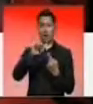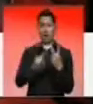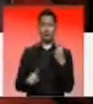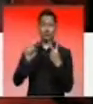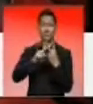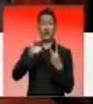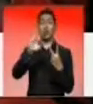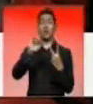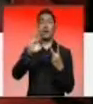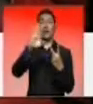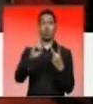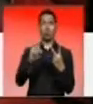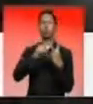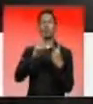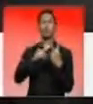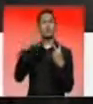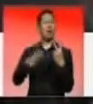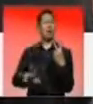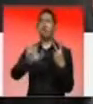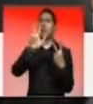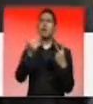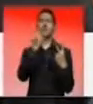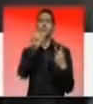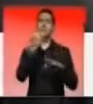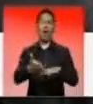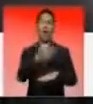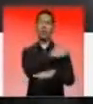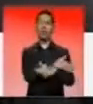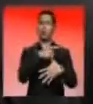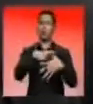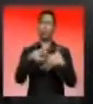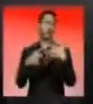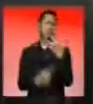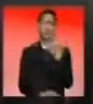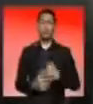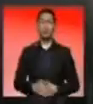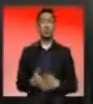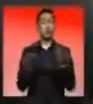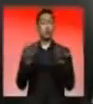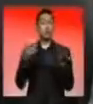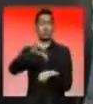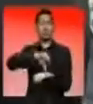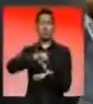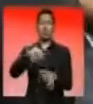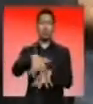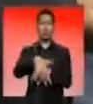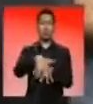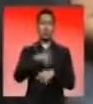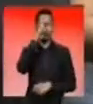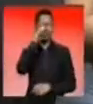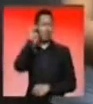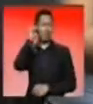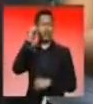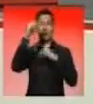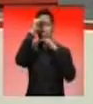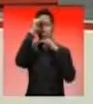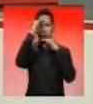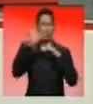menos 3 procesos judiciales. Reportó Mario Pinto en Machala, Gama, con la mejor cobertura en el